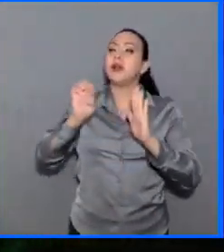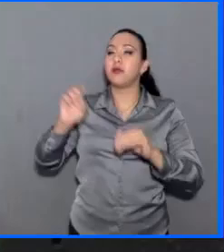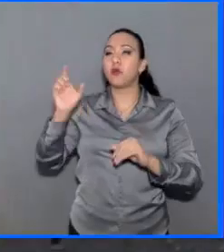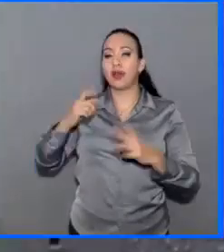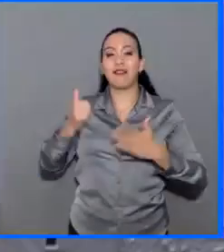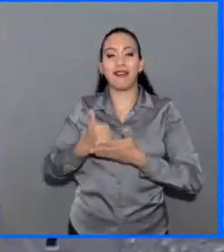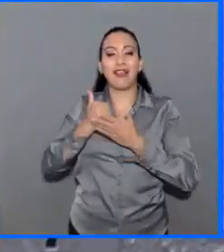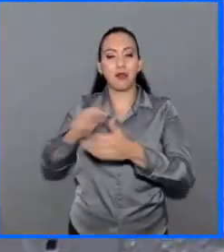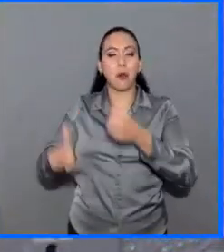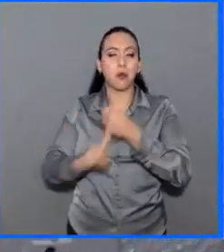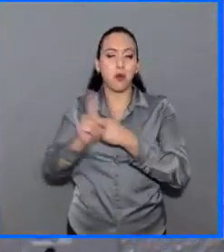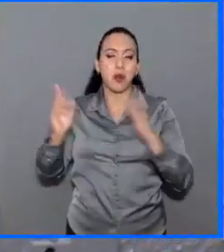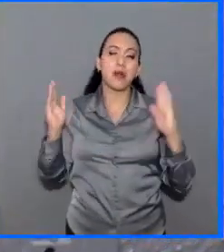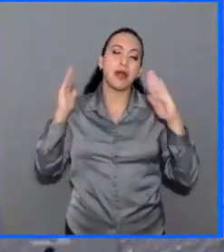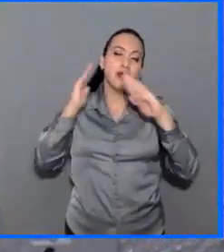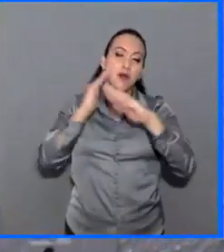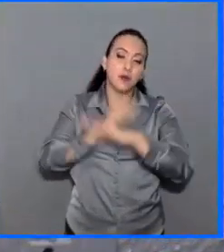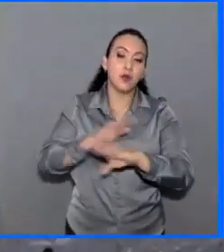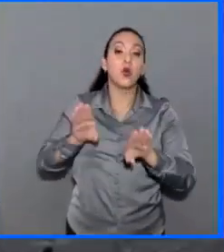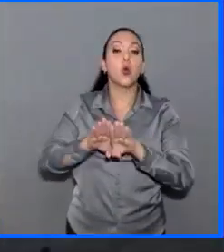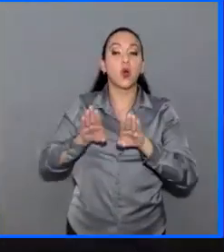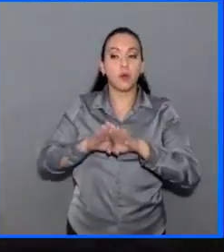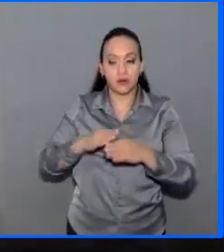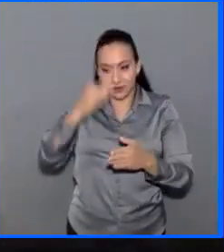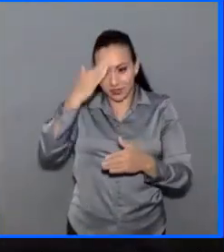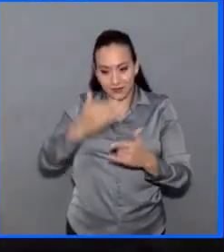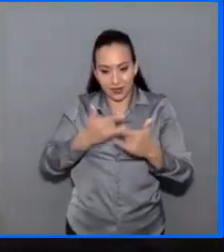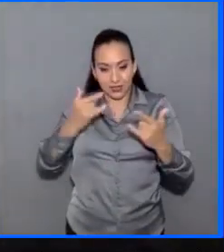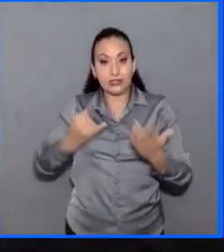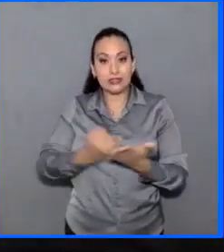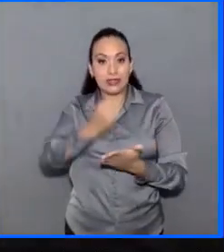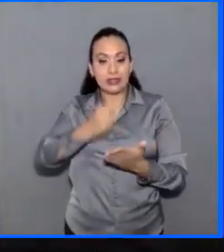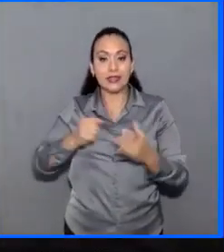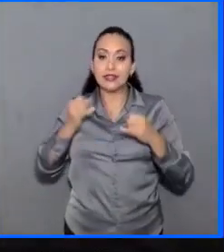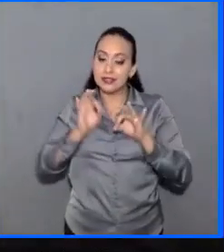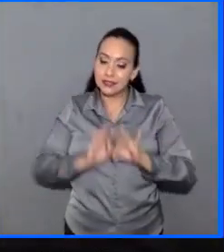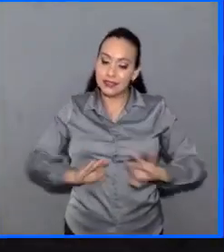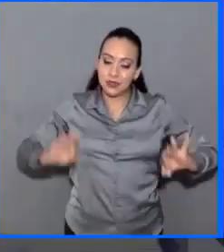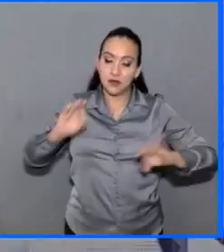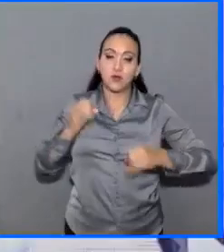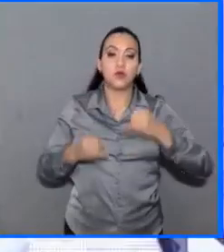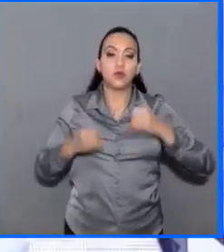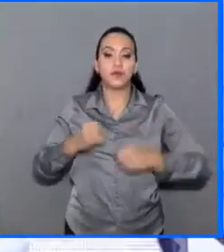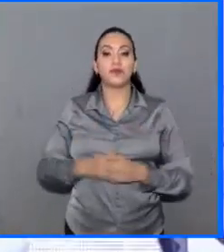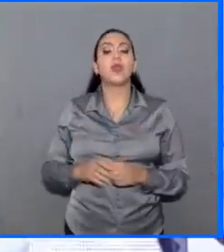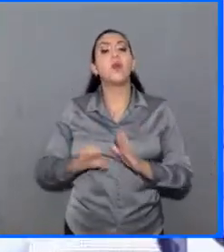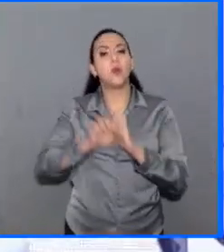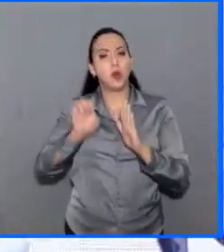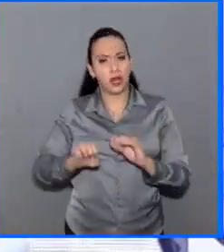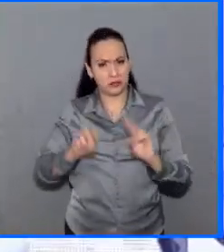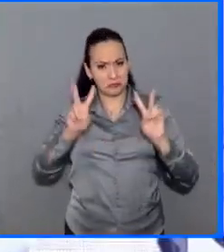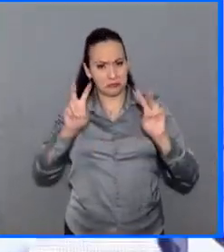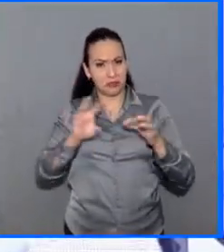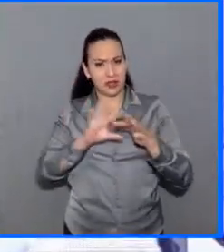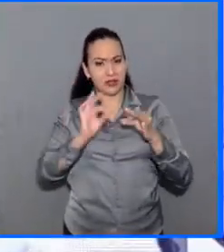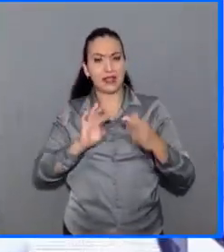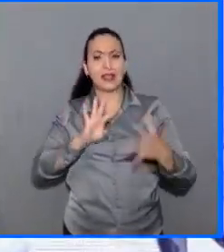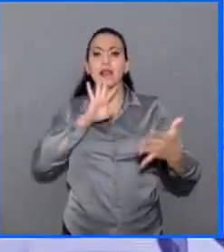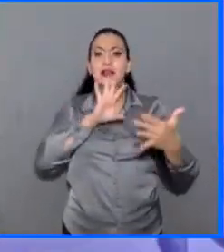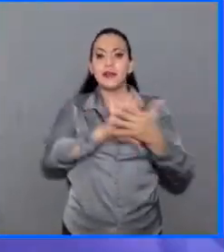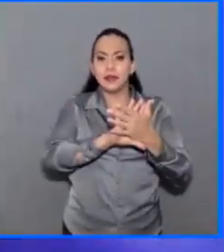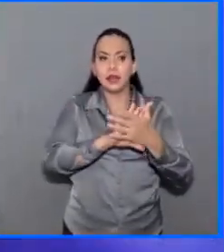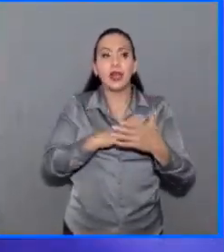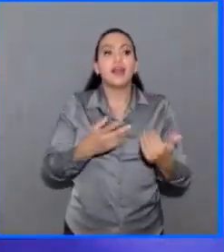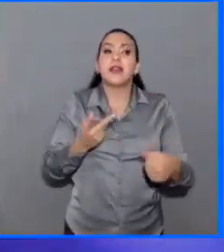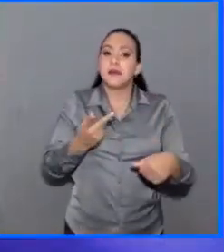soluciones basadas en precedentes judiciales. También abordaron el tema de la gestión penal para delitos de alta complejidad que